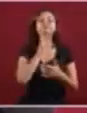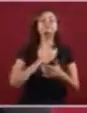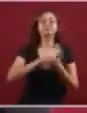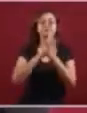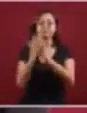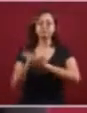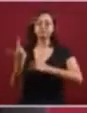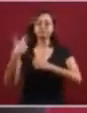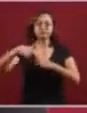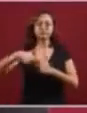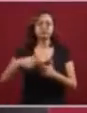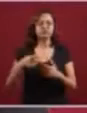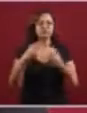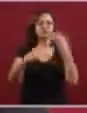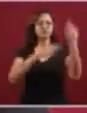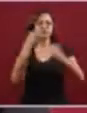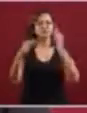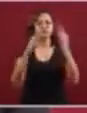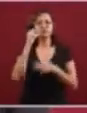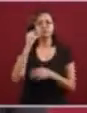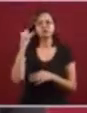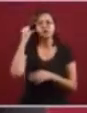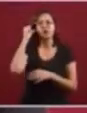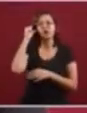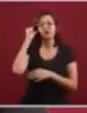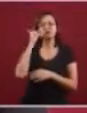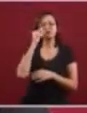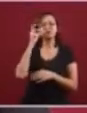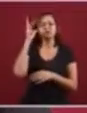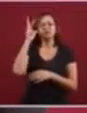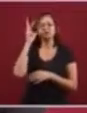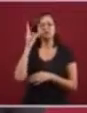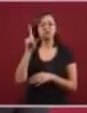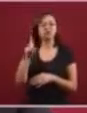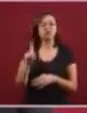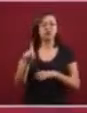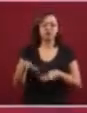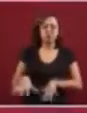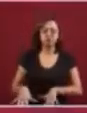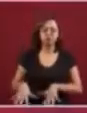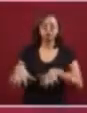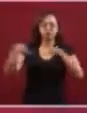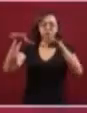de que ayer o antier se inundó el terreno, pues sí, es que se está